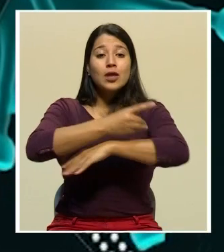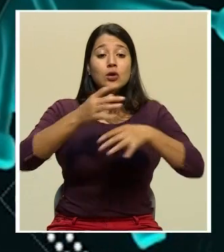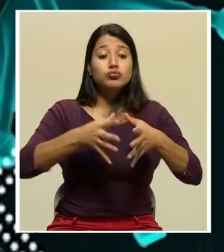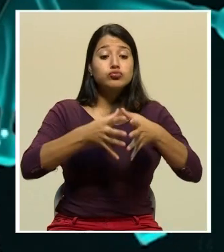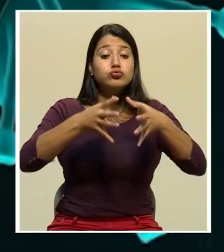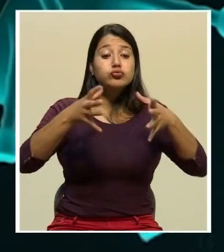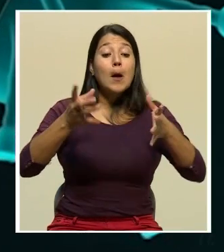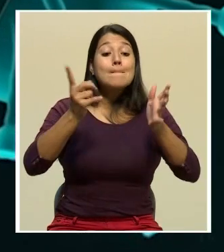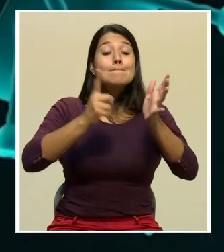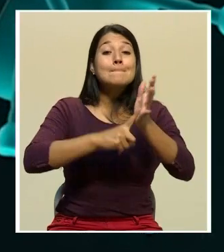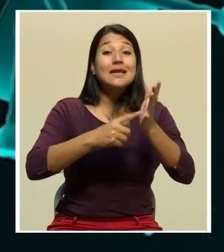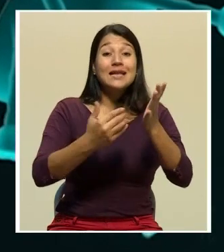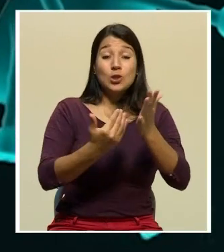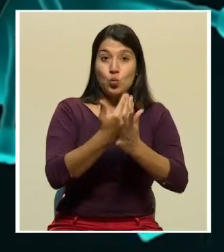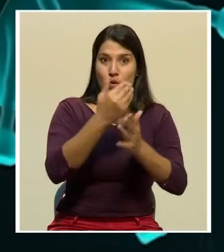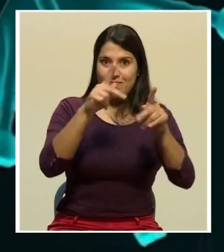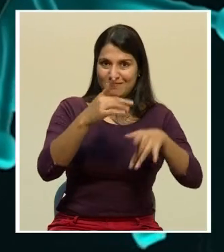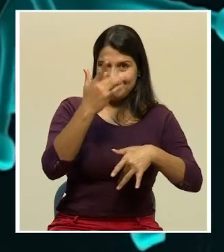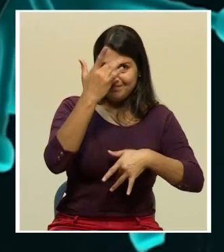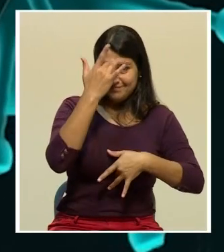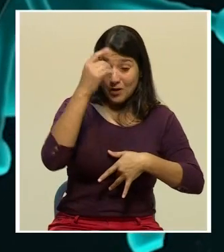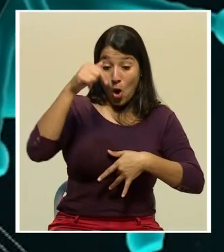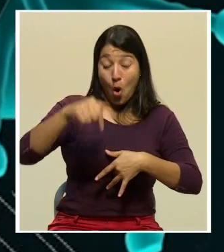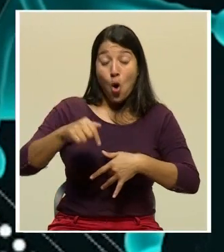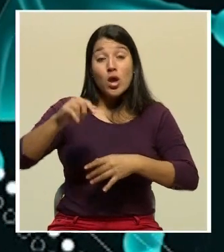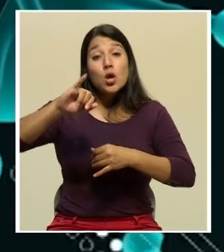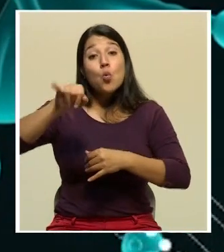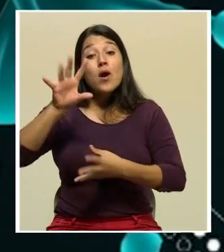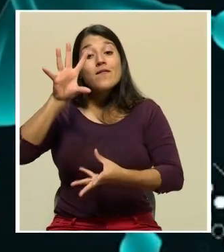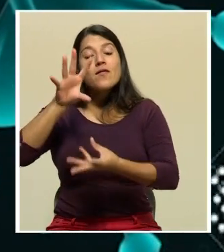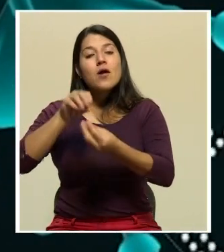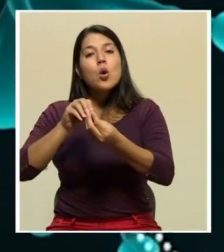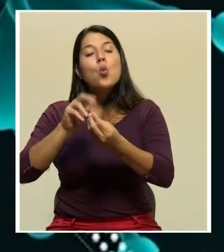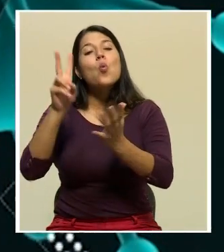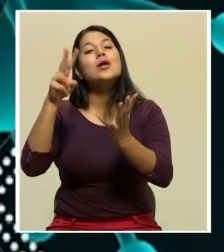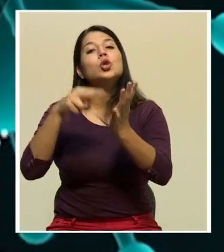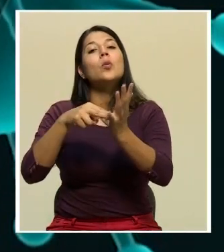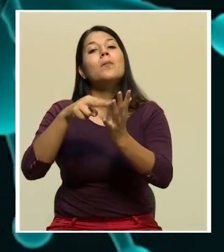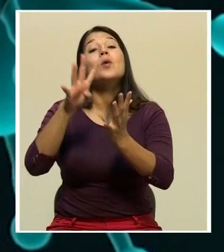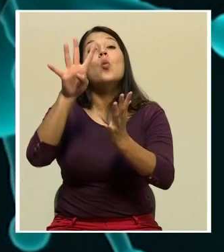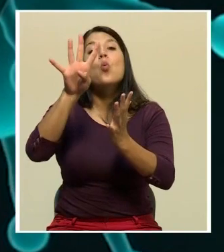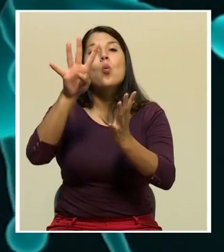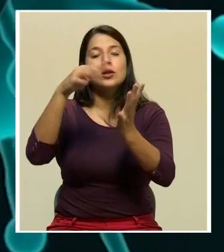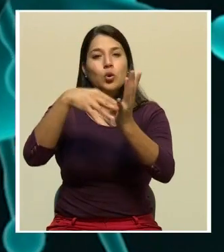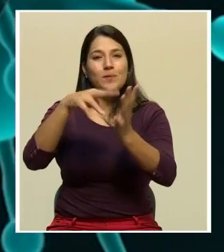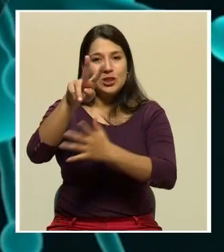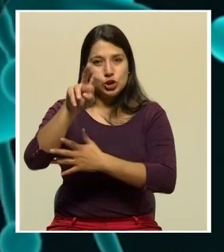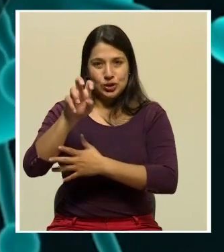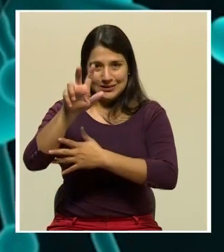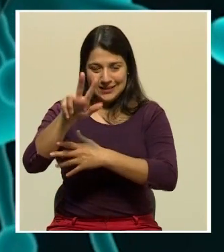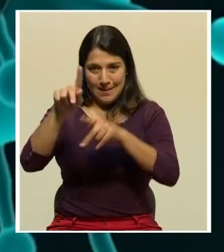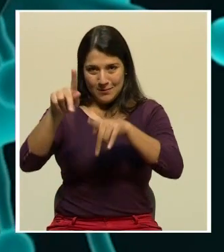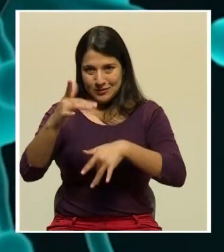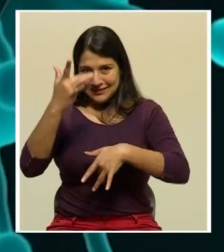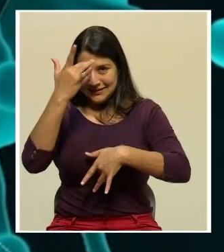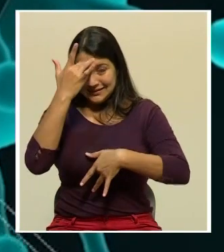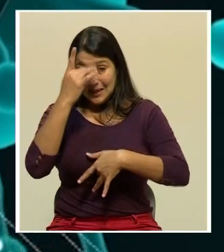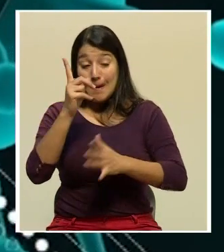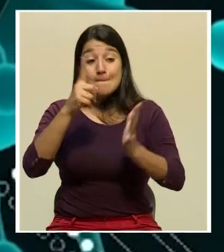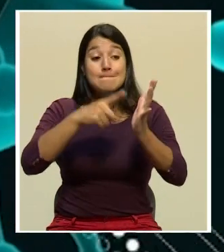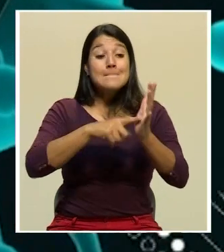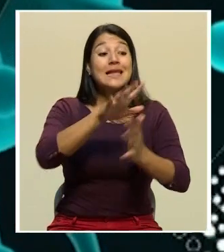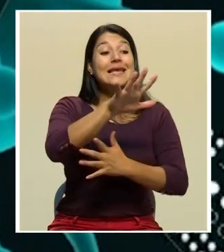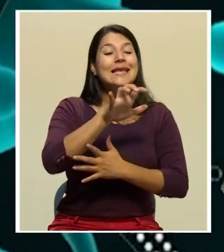nuevos casos y para este jueves tenemos 4.203 casos positivos. Además, hay 1.589